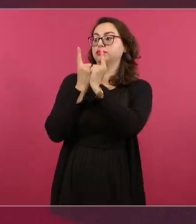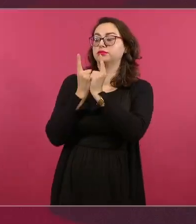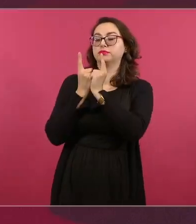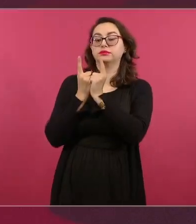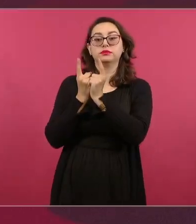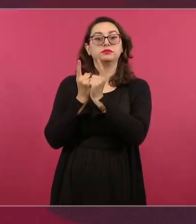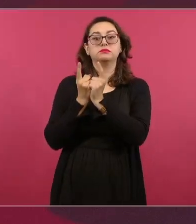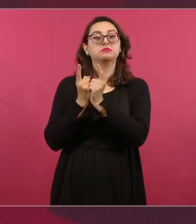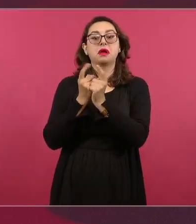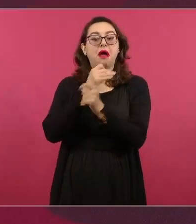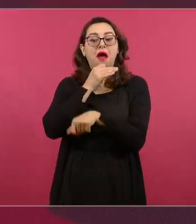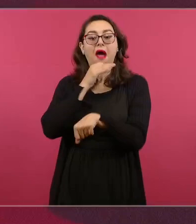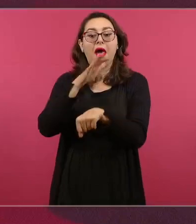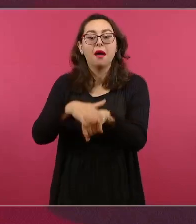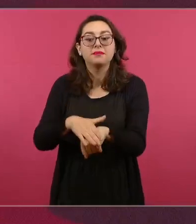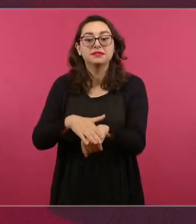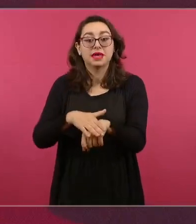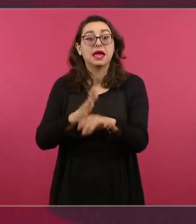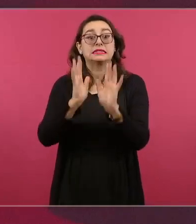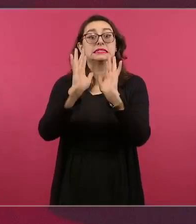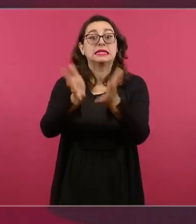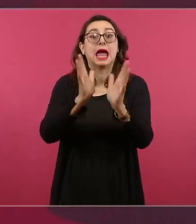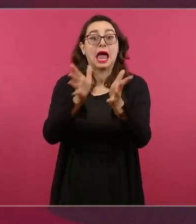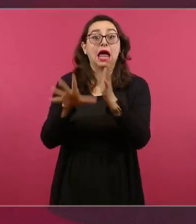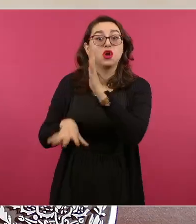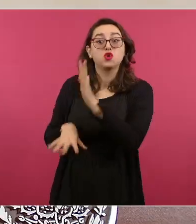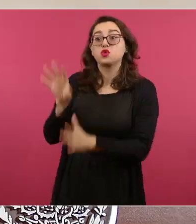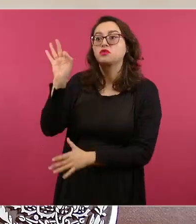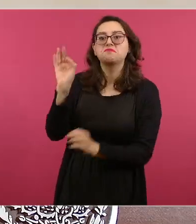eficaz para